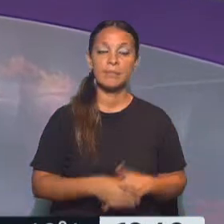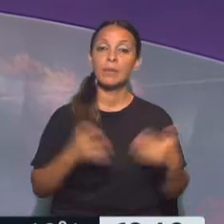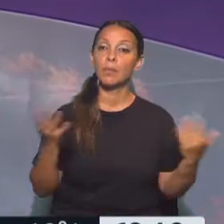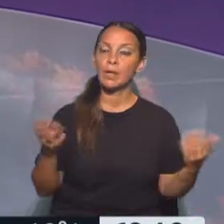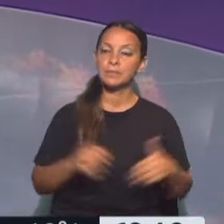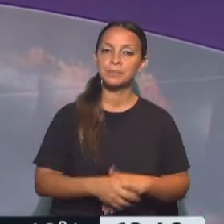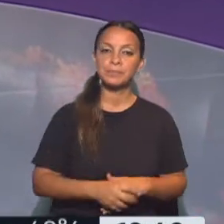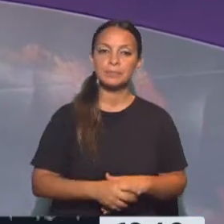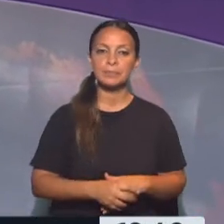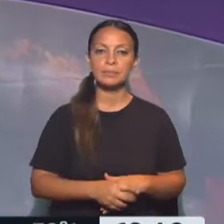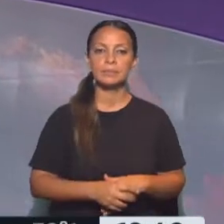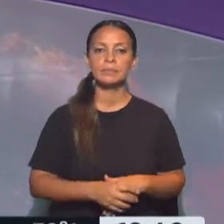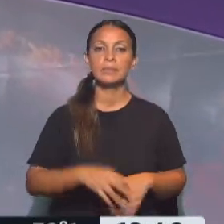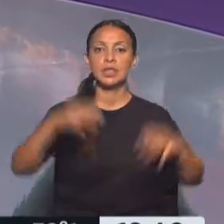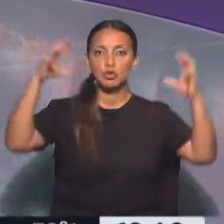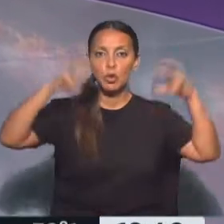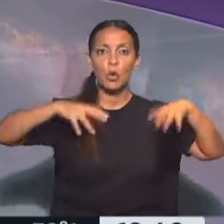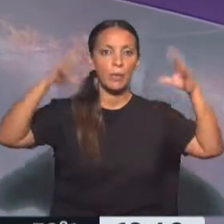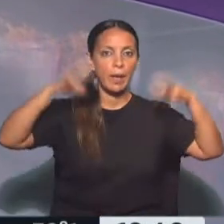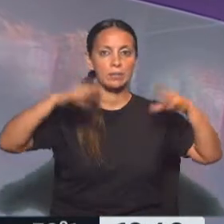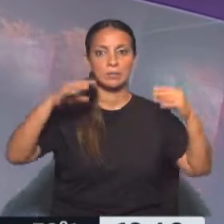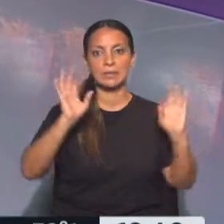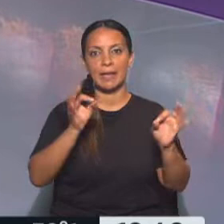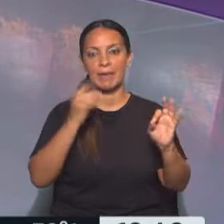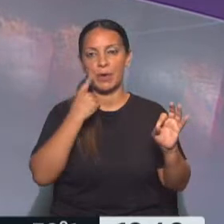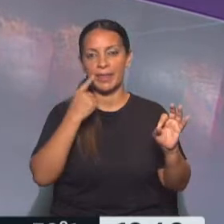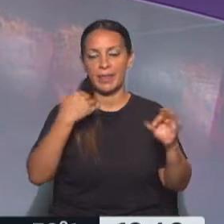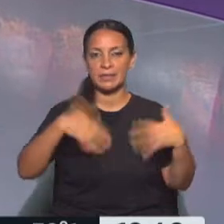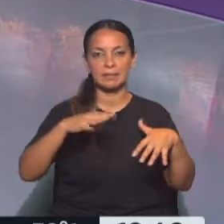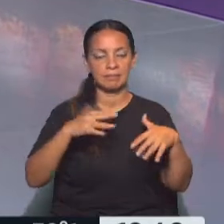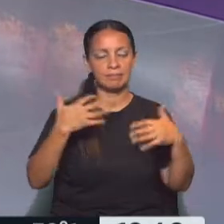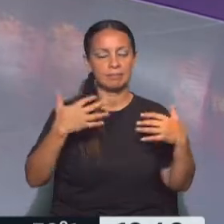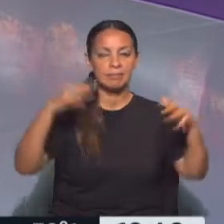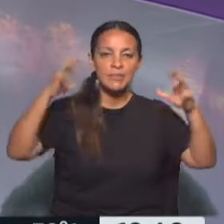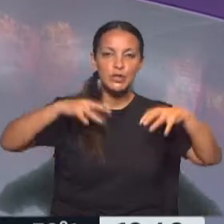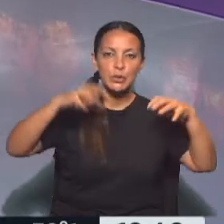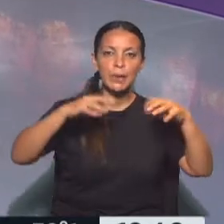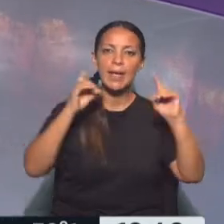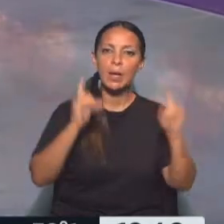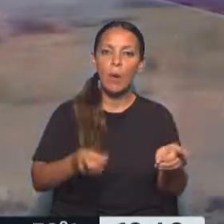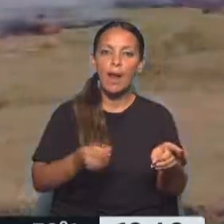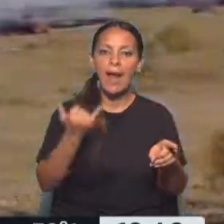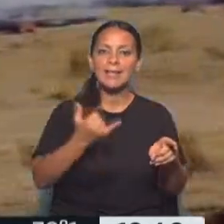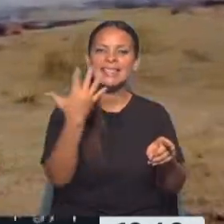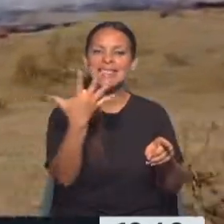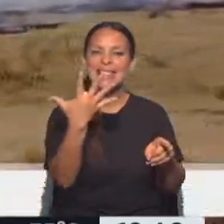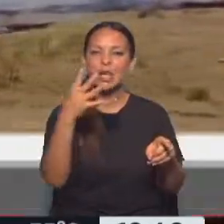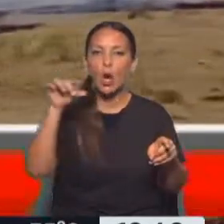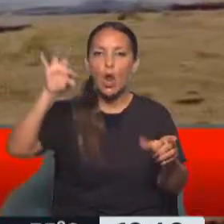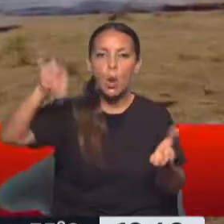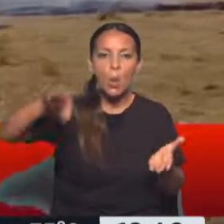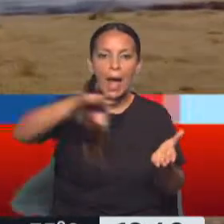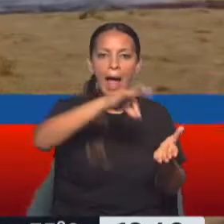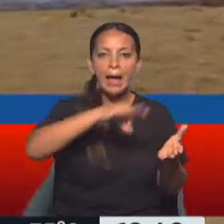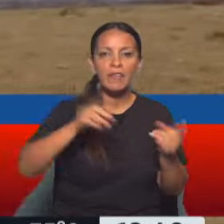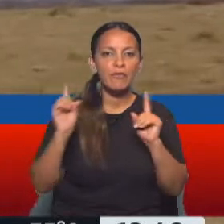Bueno, Maga, a pesar de las intensas lluvias, sabemos que ha llovido un par de días de gran forma, 5 focos permanecen activos en Corrientes. Se